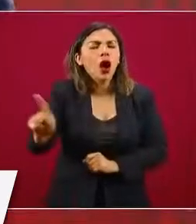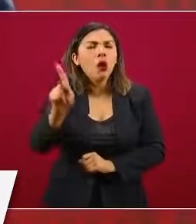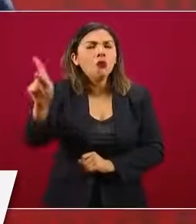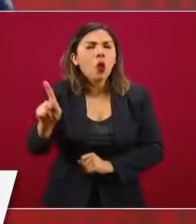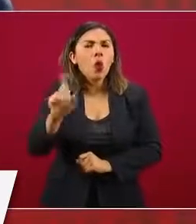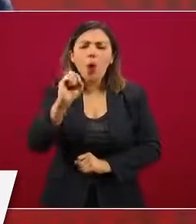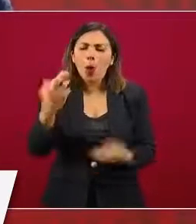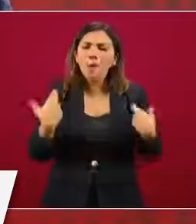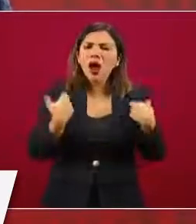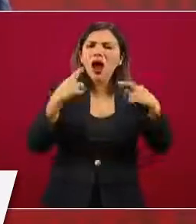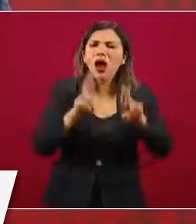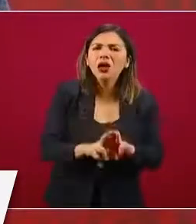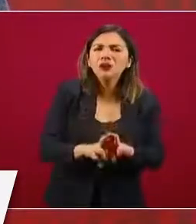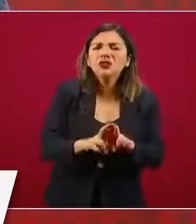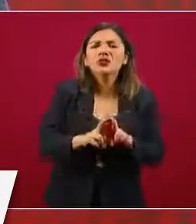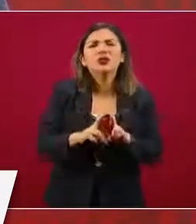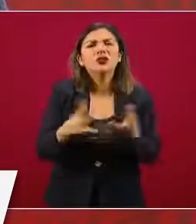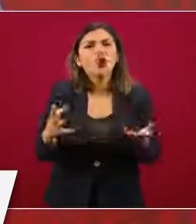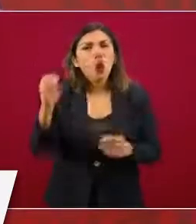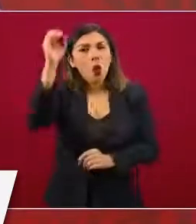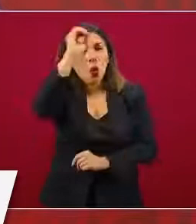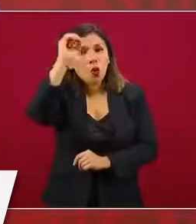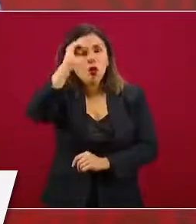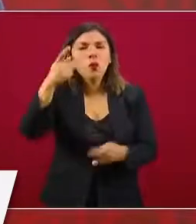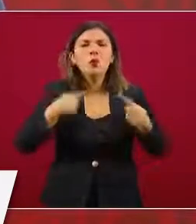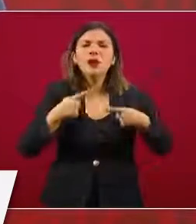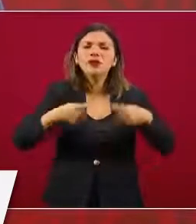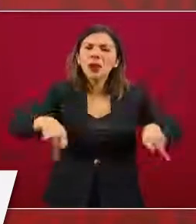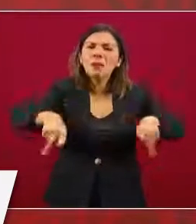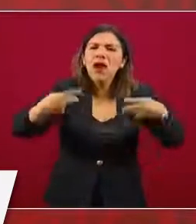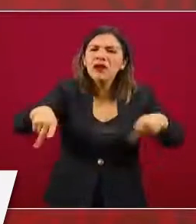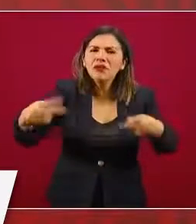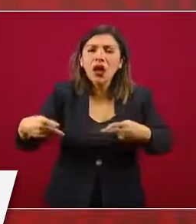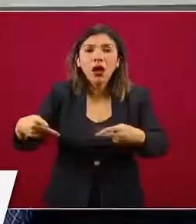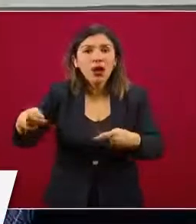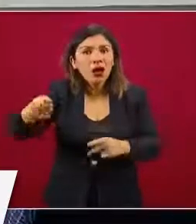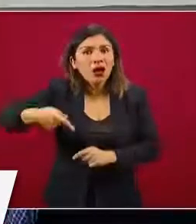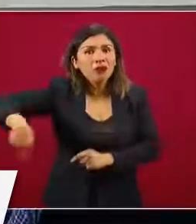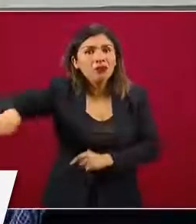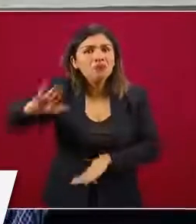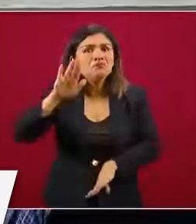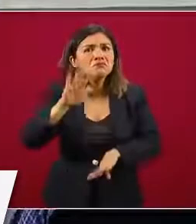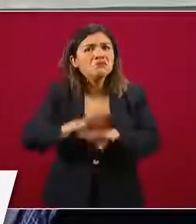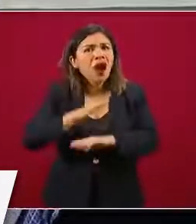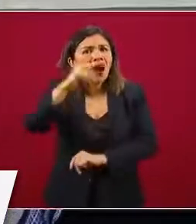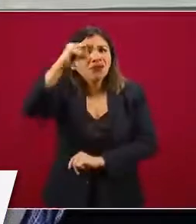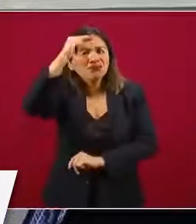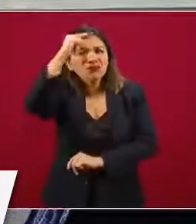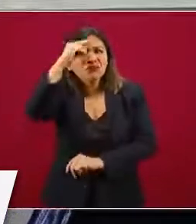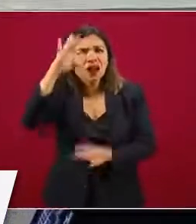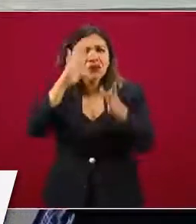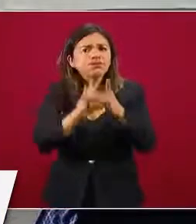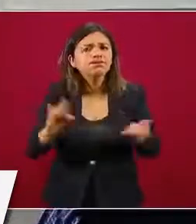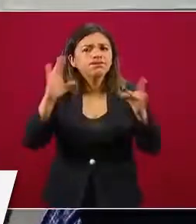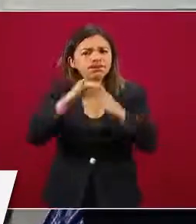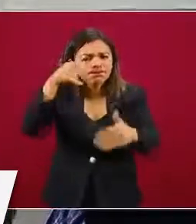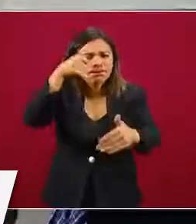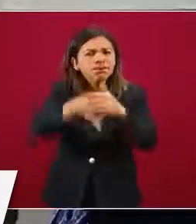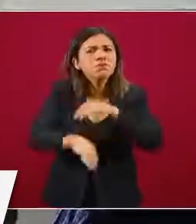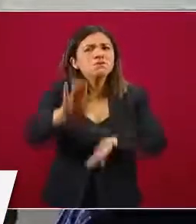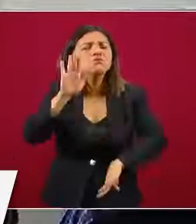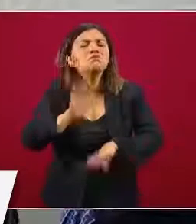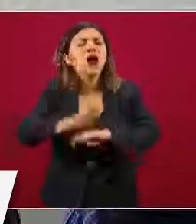de un maestro, de un comerciante, tiene muchísimo más profundidad